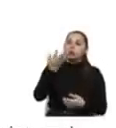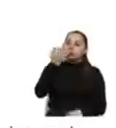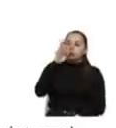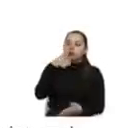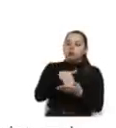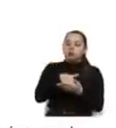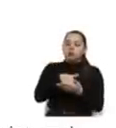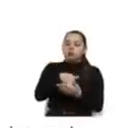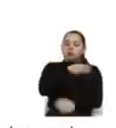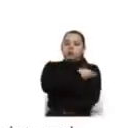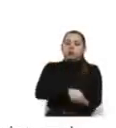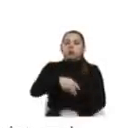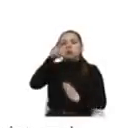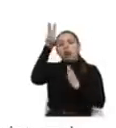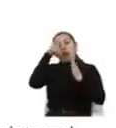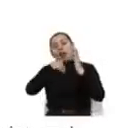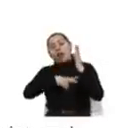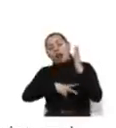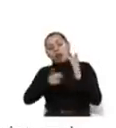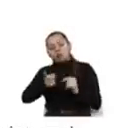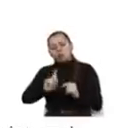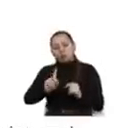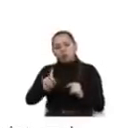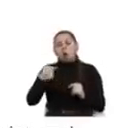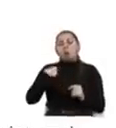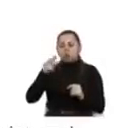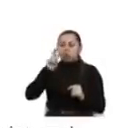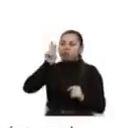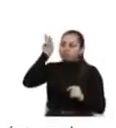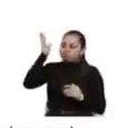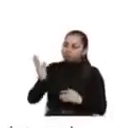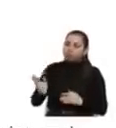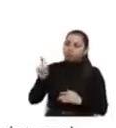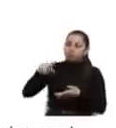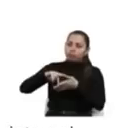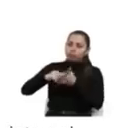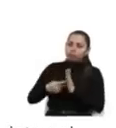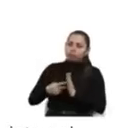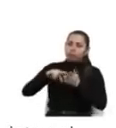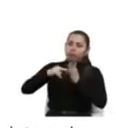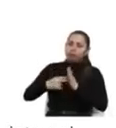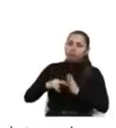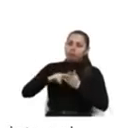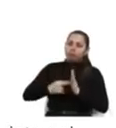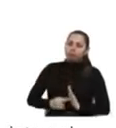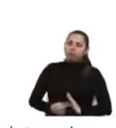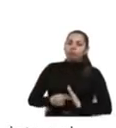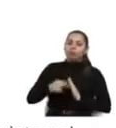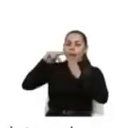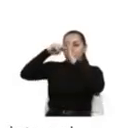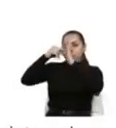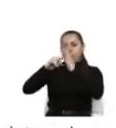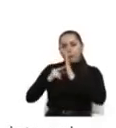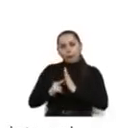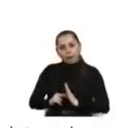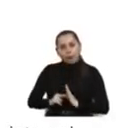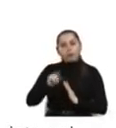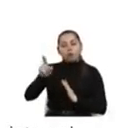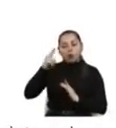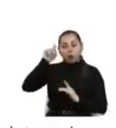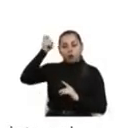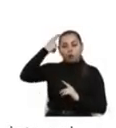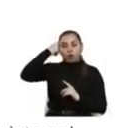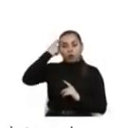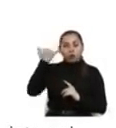de pesos. No les voy a leer todas las cifras, pero sí estos conceptos que son importantes, porque el gobierno